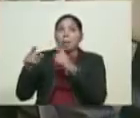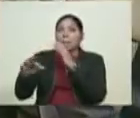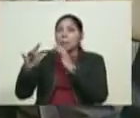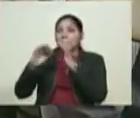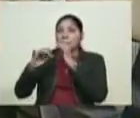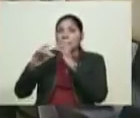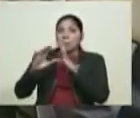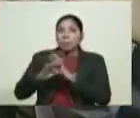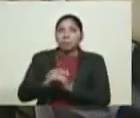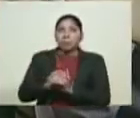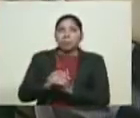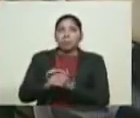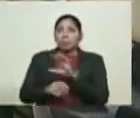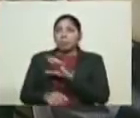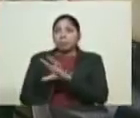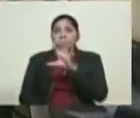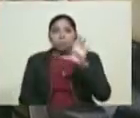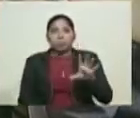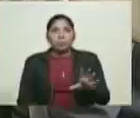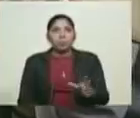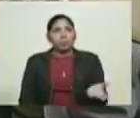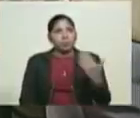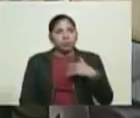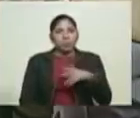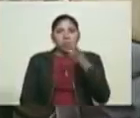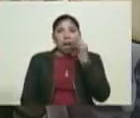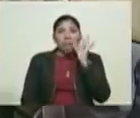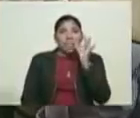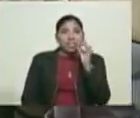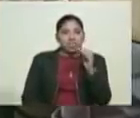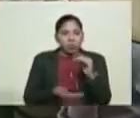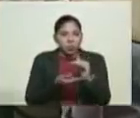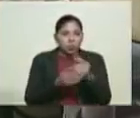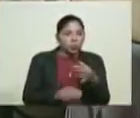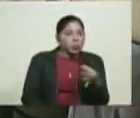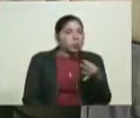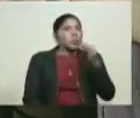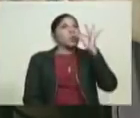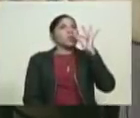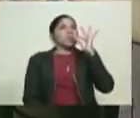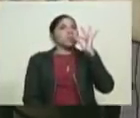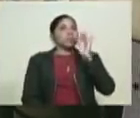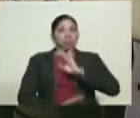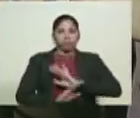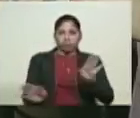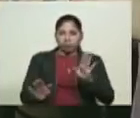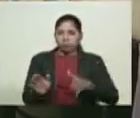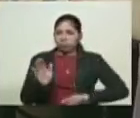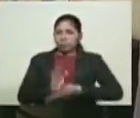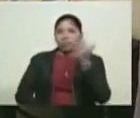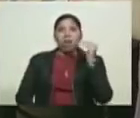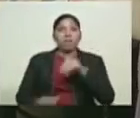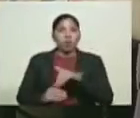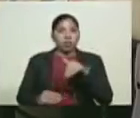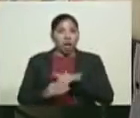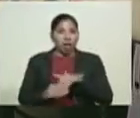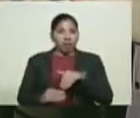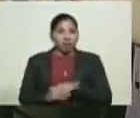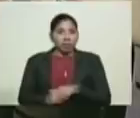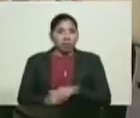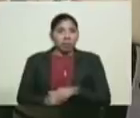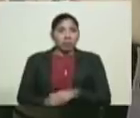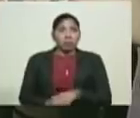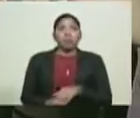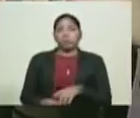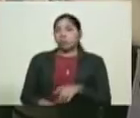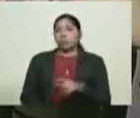que se animen, se levanten, se beban su cafecito, su guayoyo y salgan a votar porque nos lo